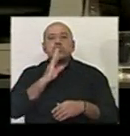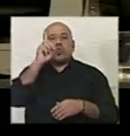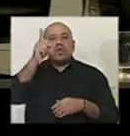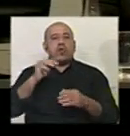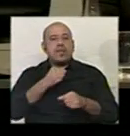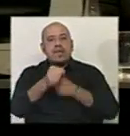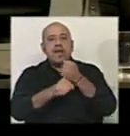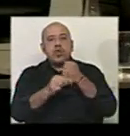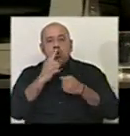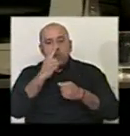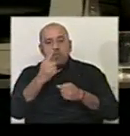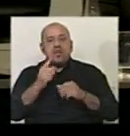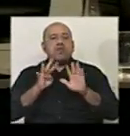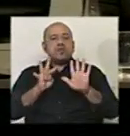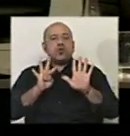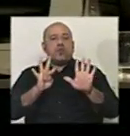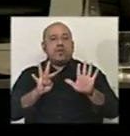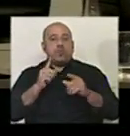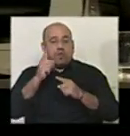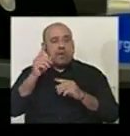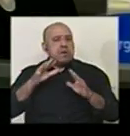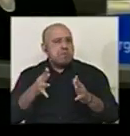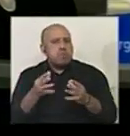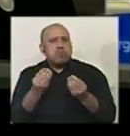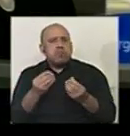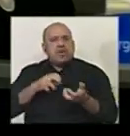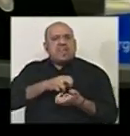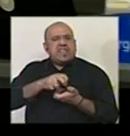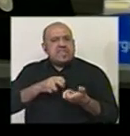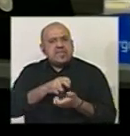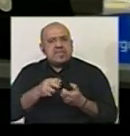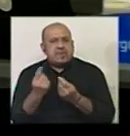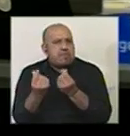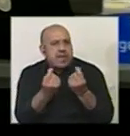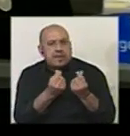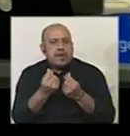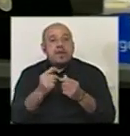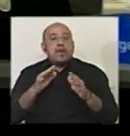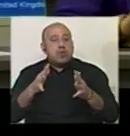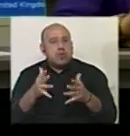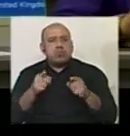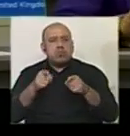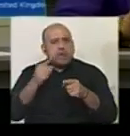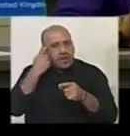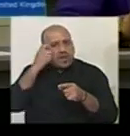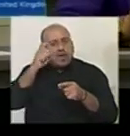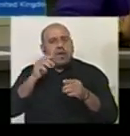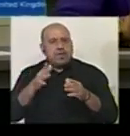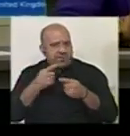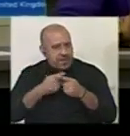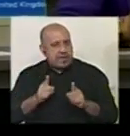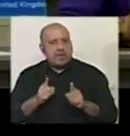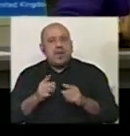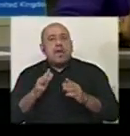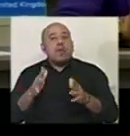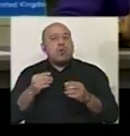de 1999 como una respuesta a la crisis financiera de finales de los años 90, con un formato distinto al actual. Al principio